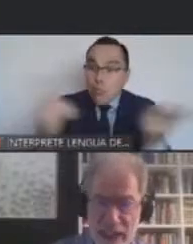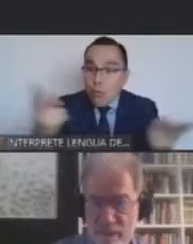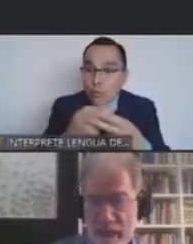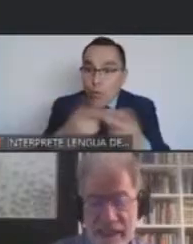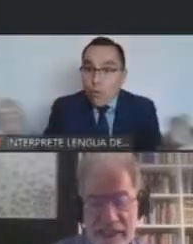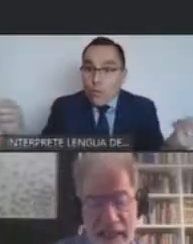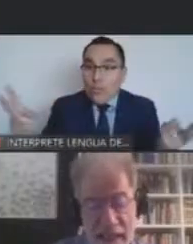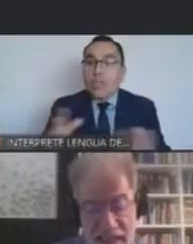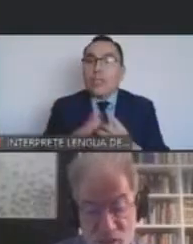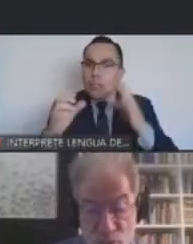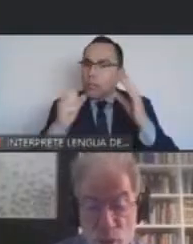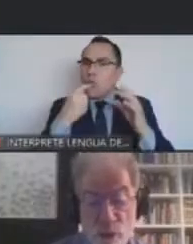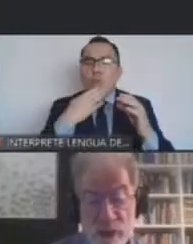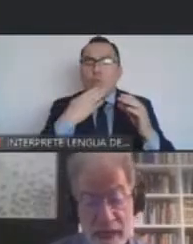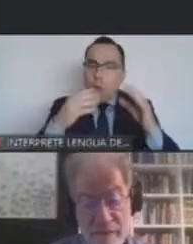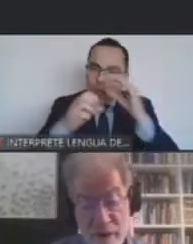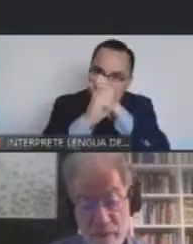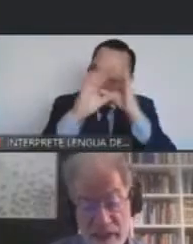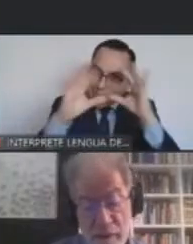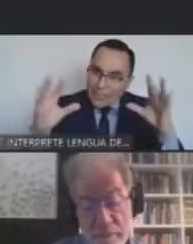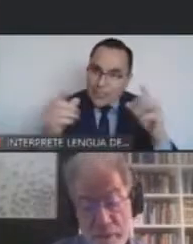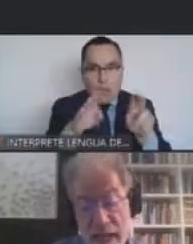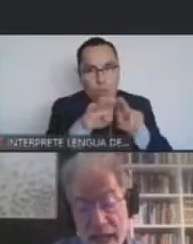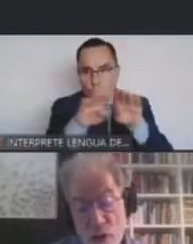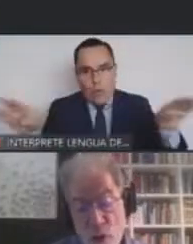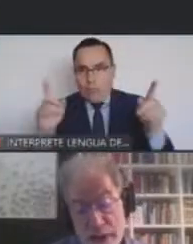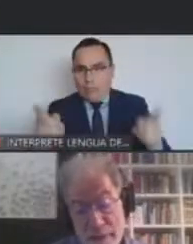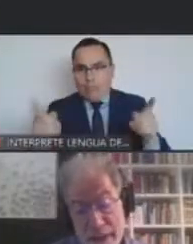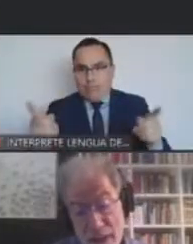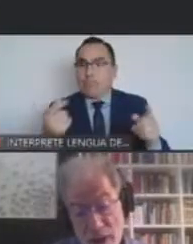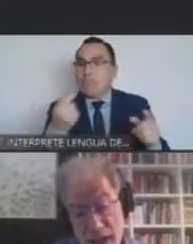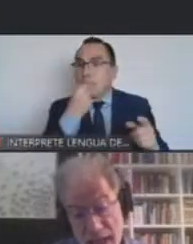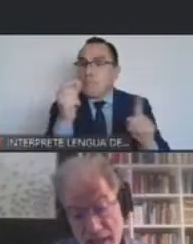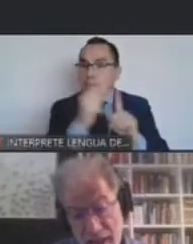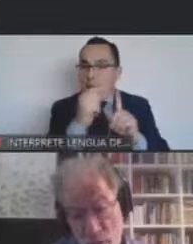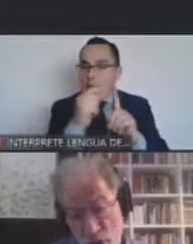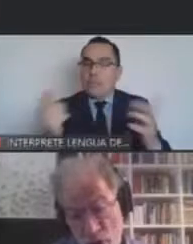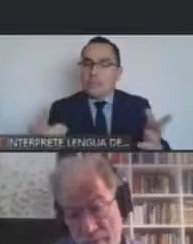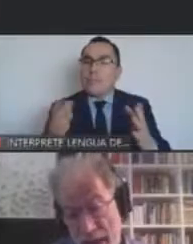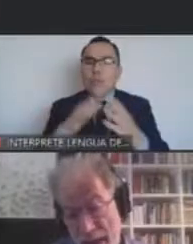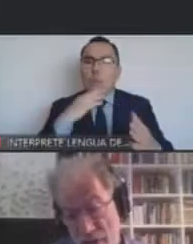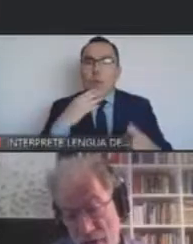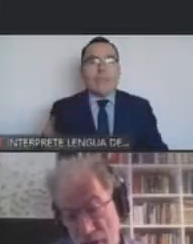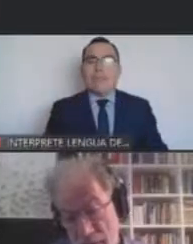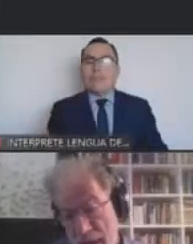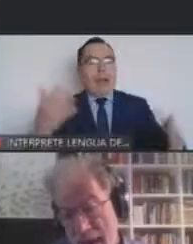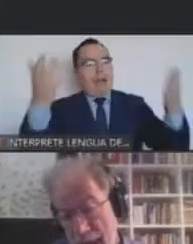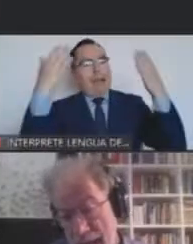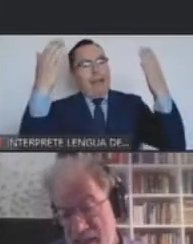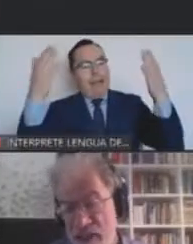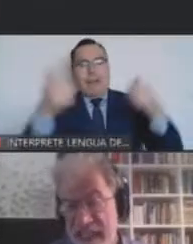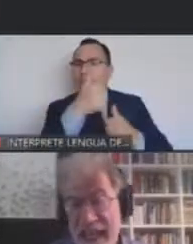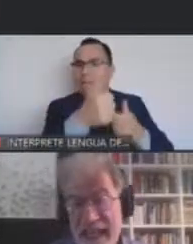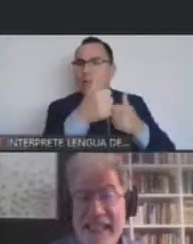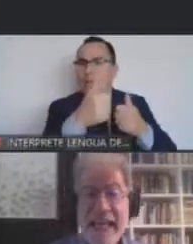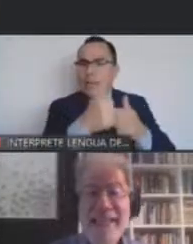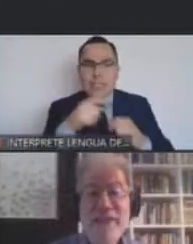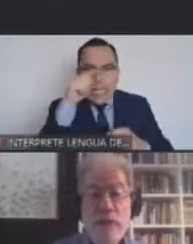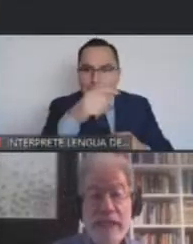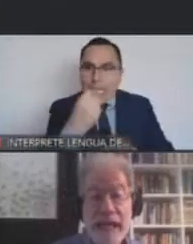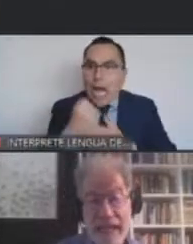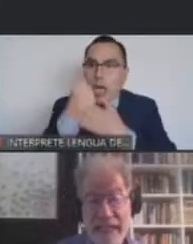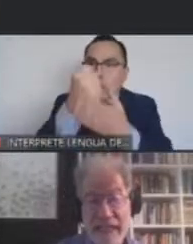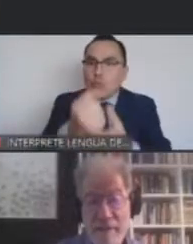como transparencia, hacer pública la información, es justamente elogiada como un remedio para males sociales